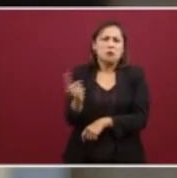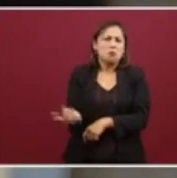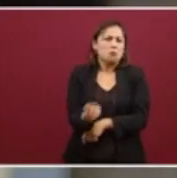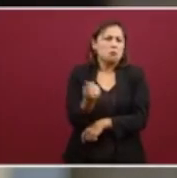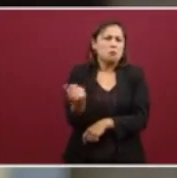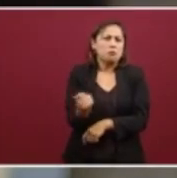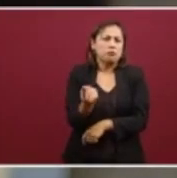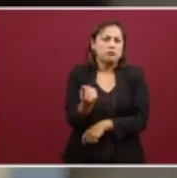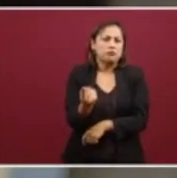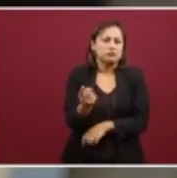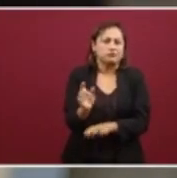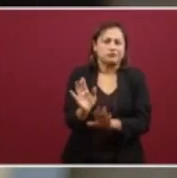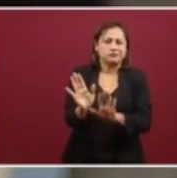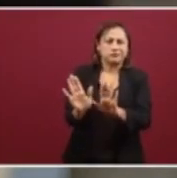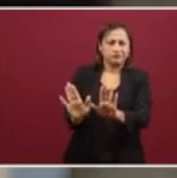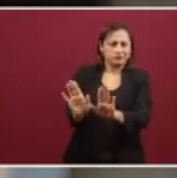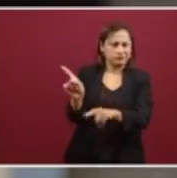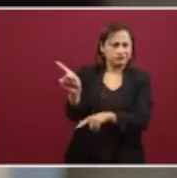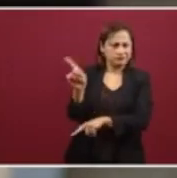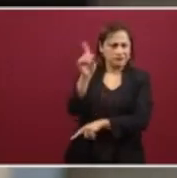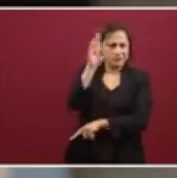está muy equivocado.